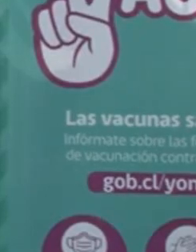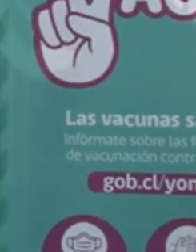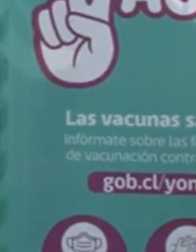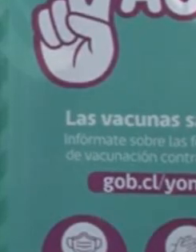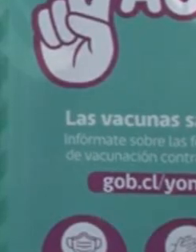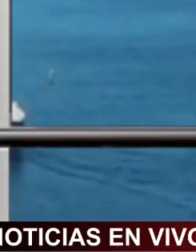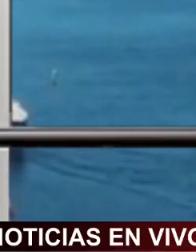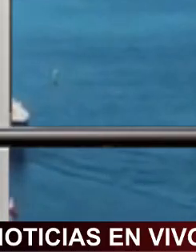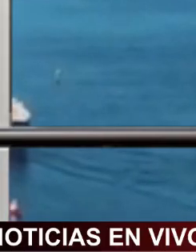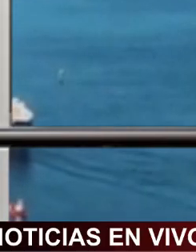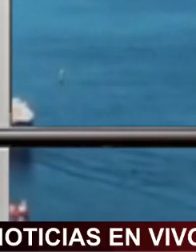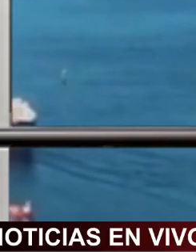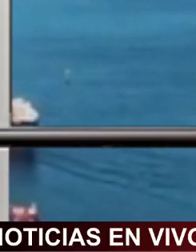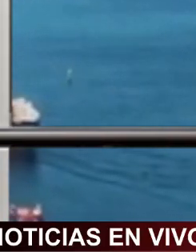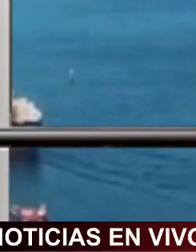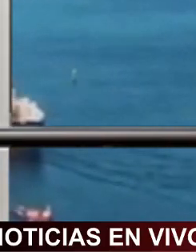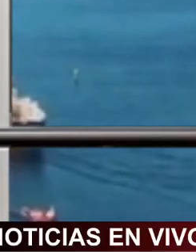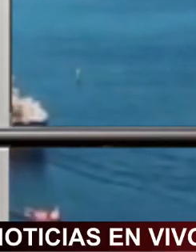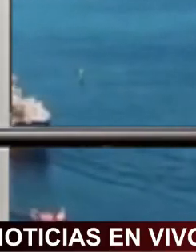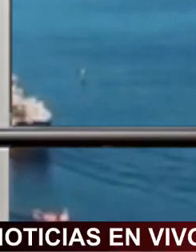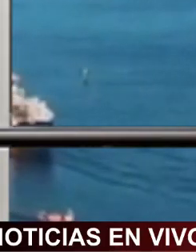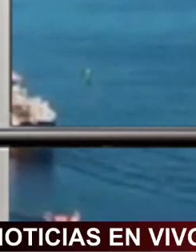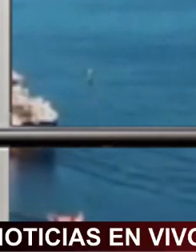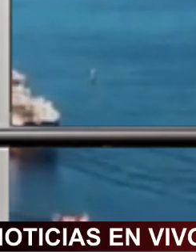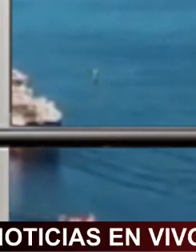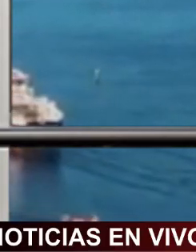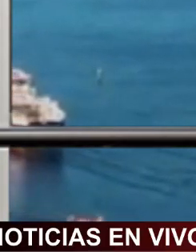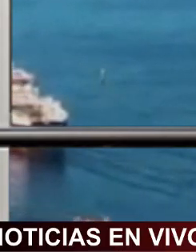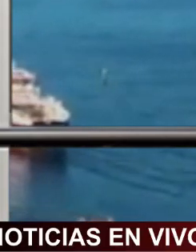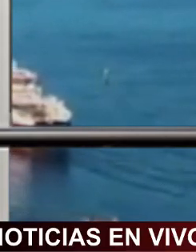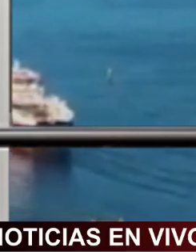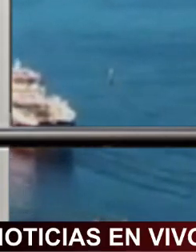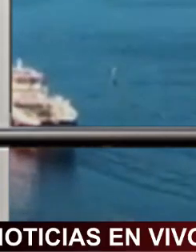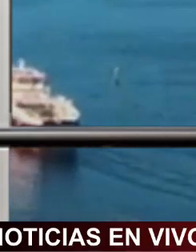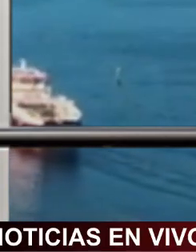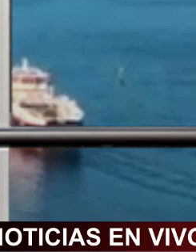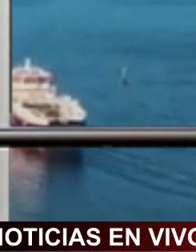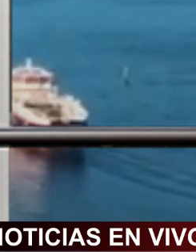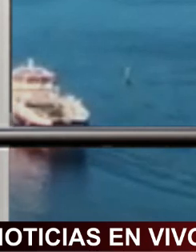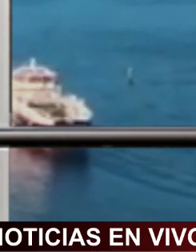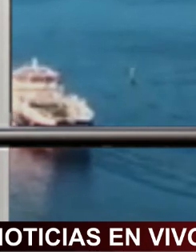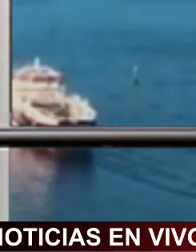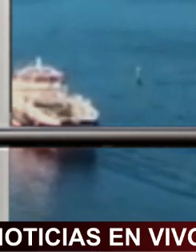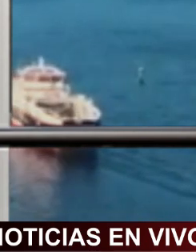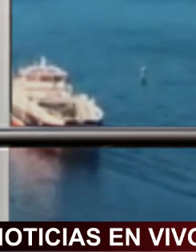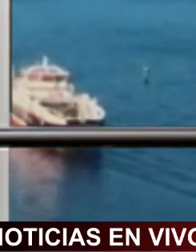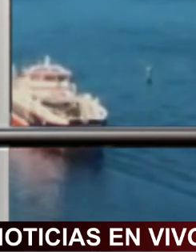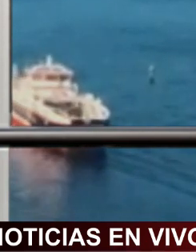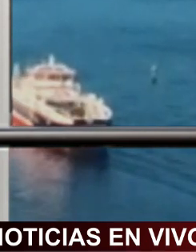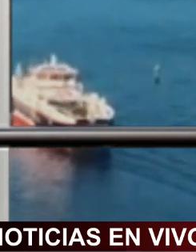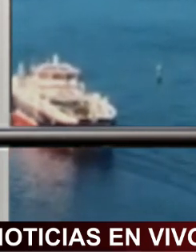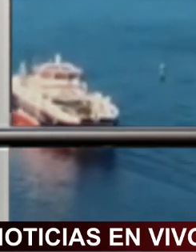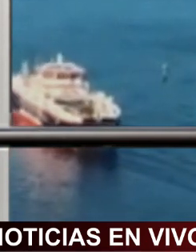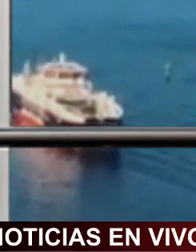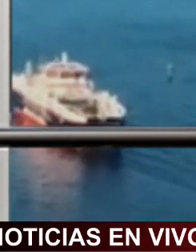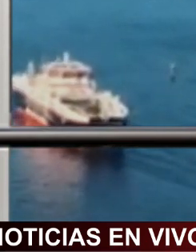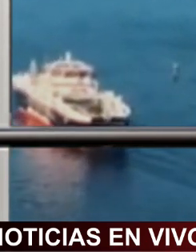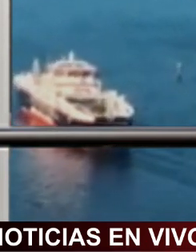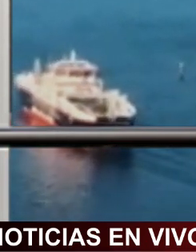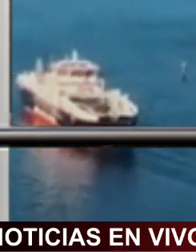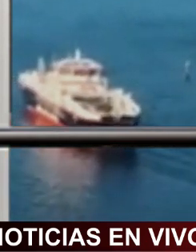avanzar en la cobertura. Bien, y el presidente Gabriel Boric está en Tailandia reunido en una cumbre con